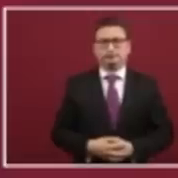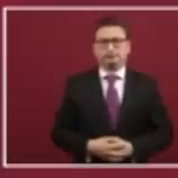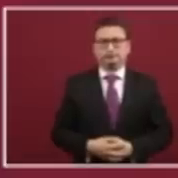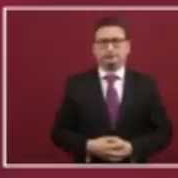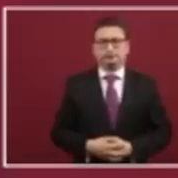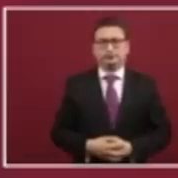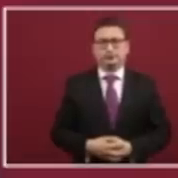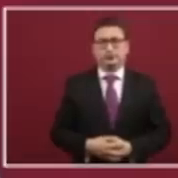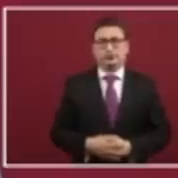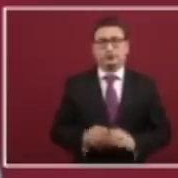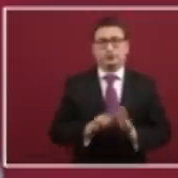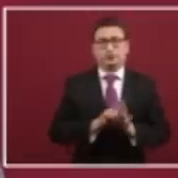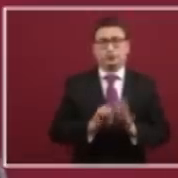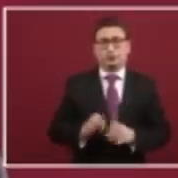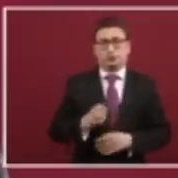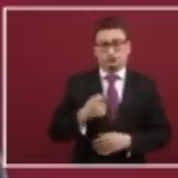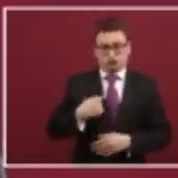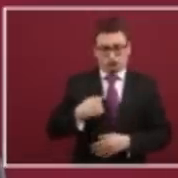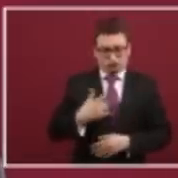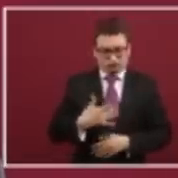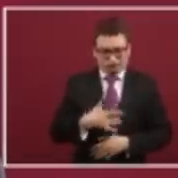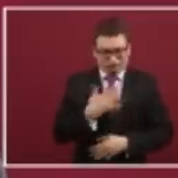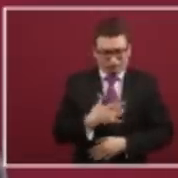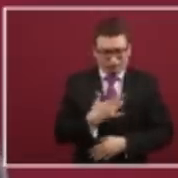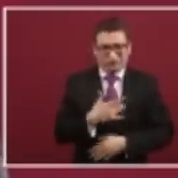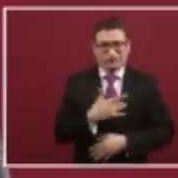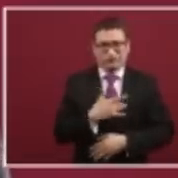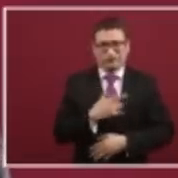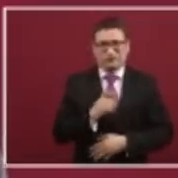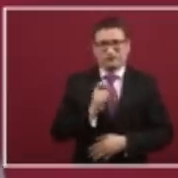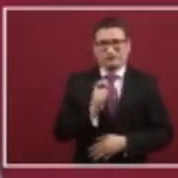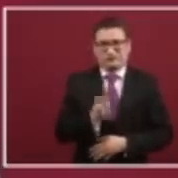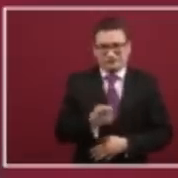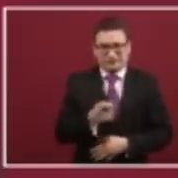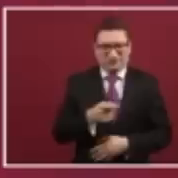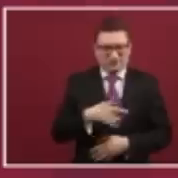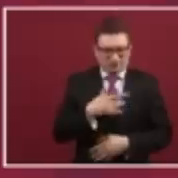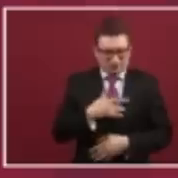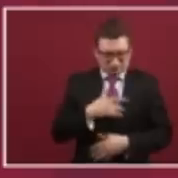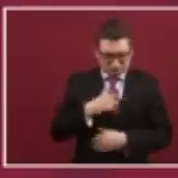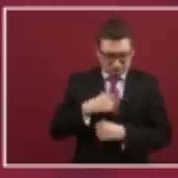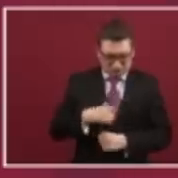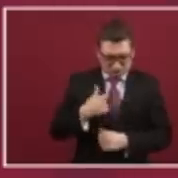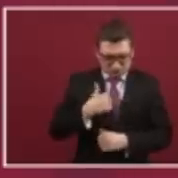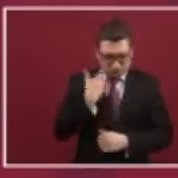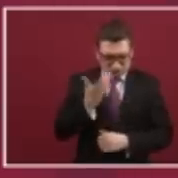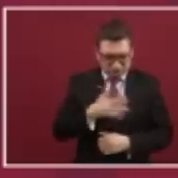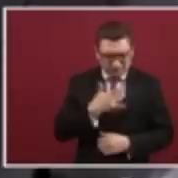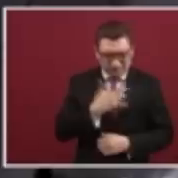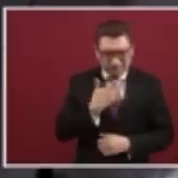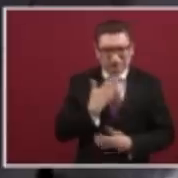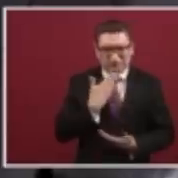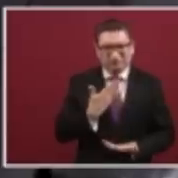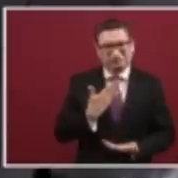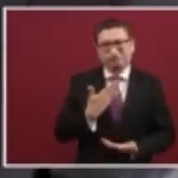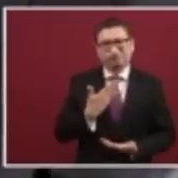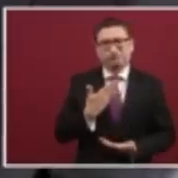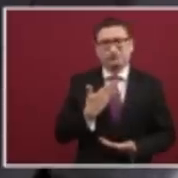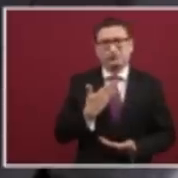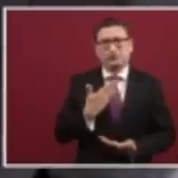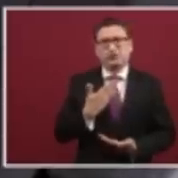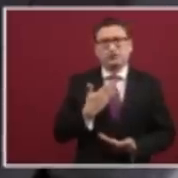Si no tiene uno ese escudo, que es la autoridad moral, la congruencia,